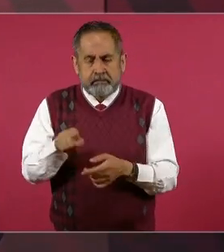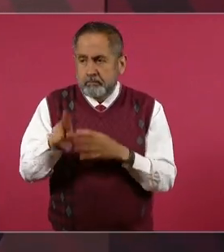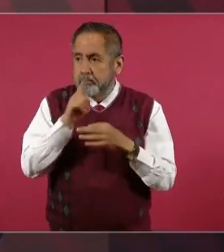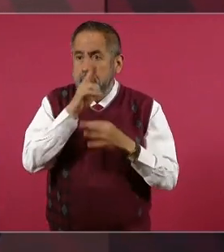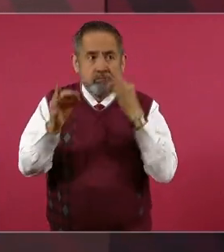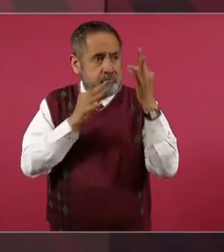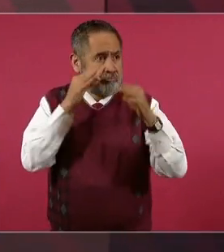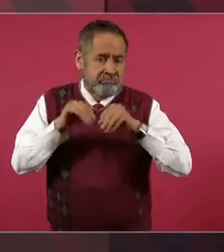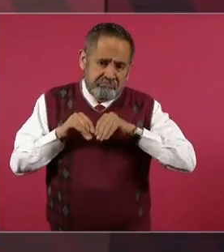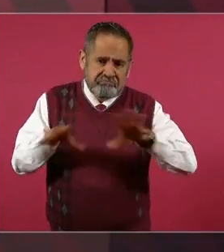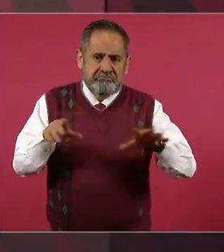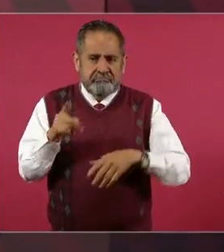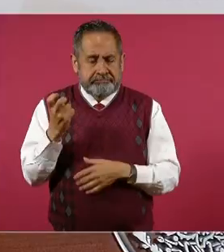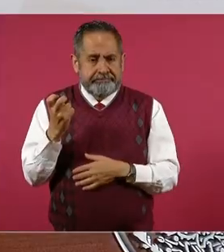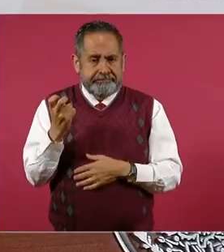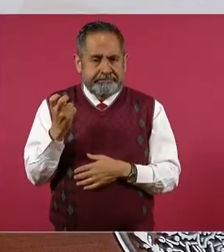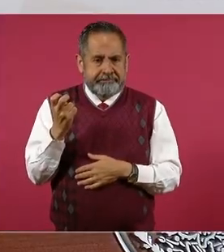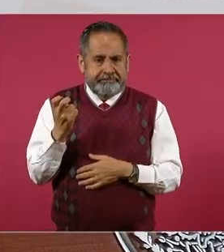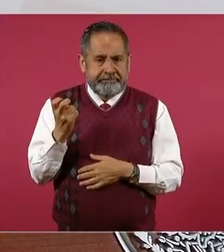noticia.